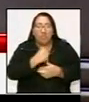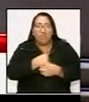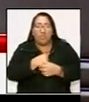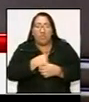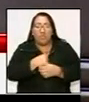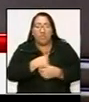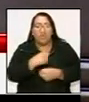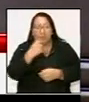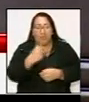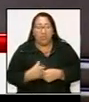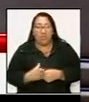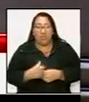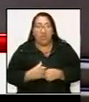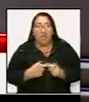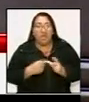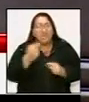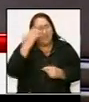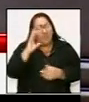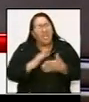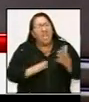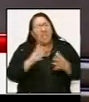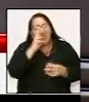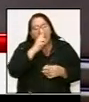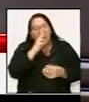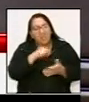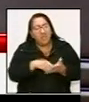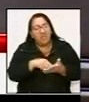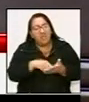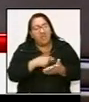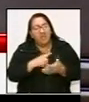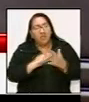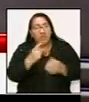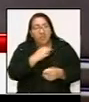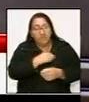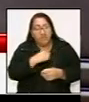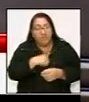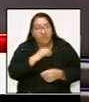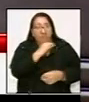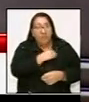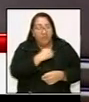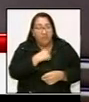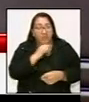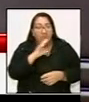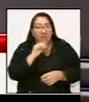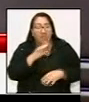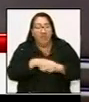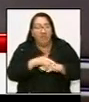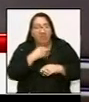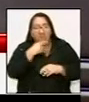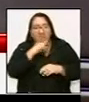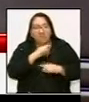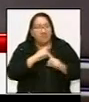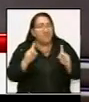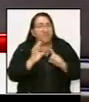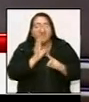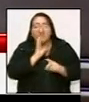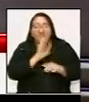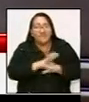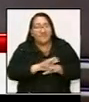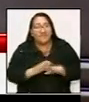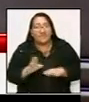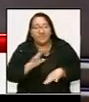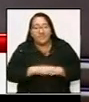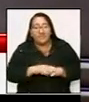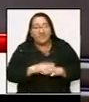valor. ¿Sabe qué también me extraña? De que el Premier y la Ministra han venido a hablar de la mujer, pero no han hablado nada acerca